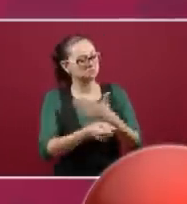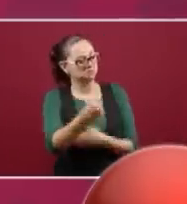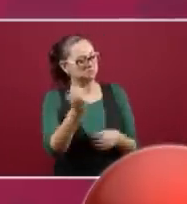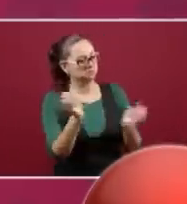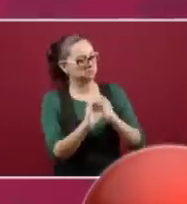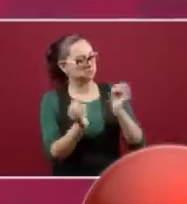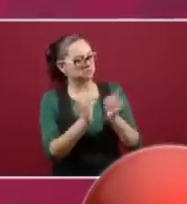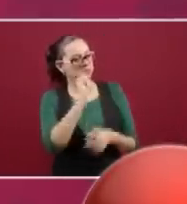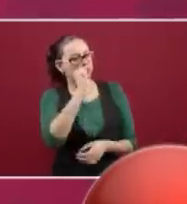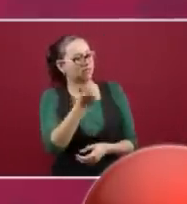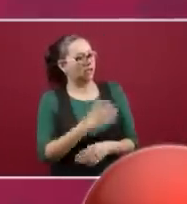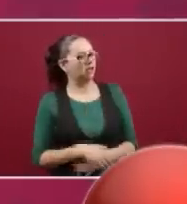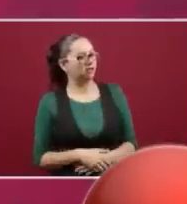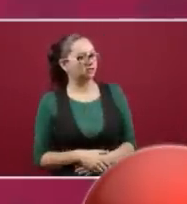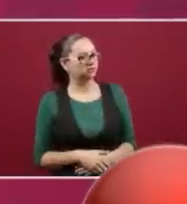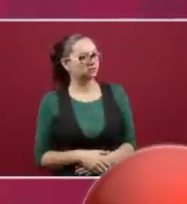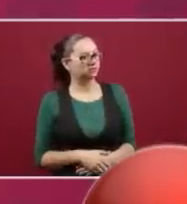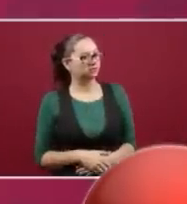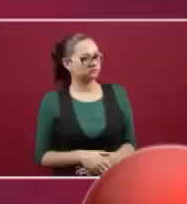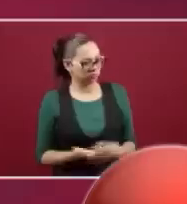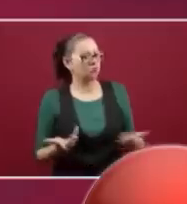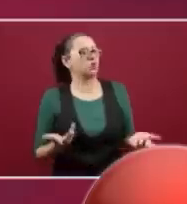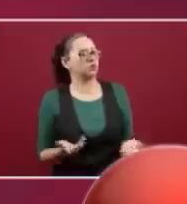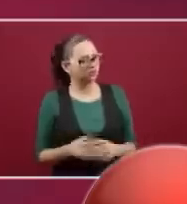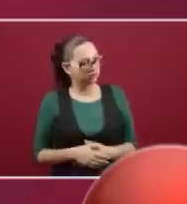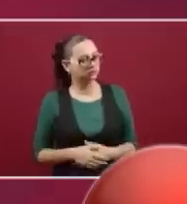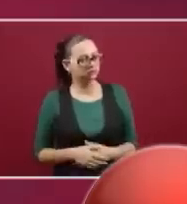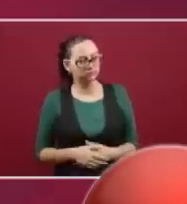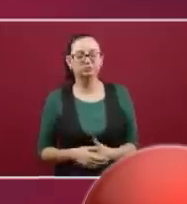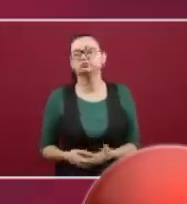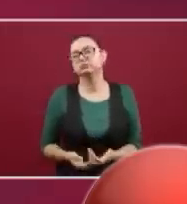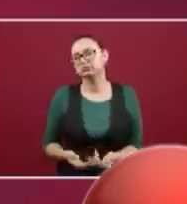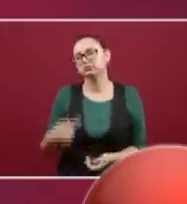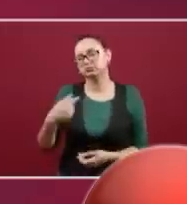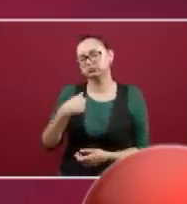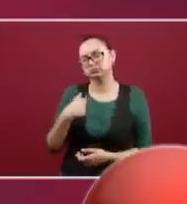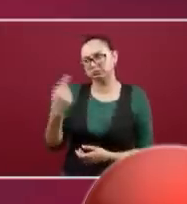y respetuosamente, ¿no? Y de buena fe.